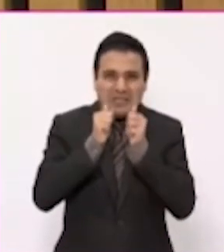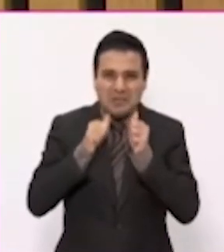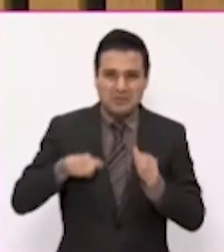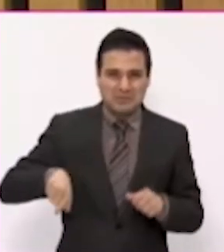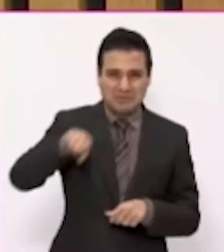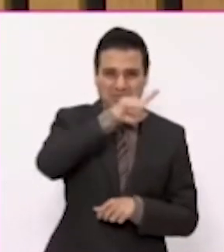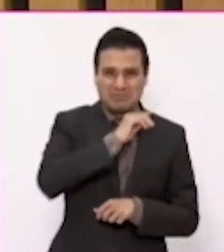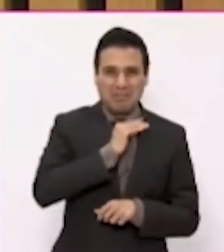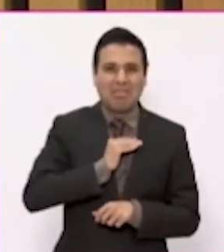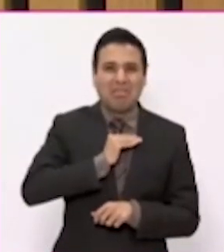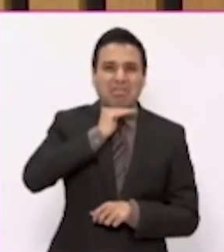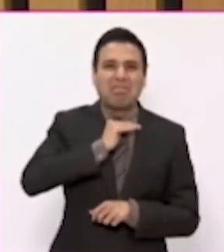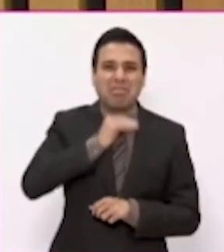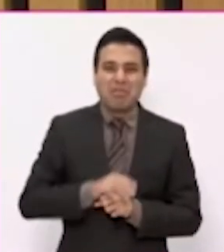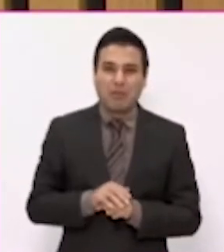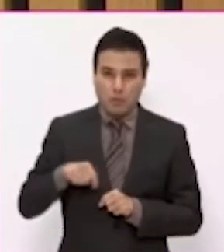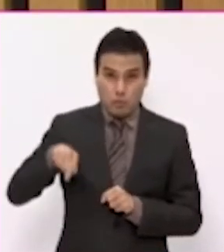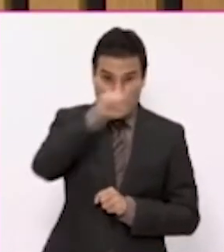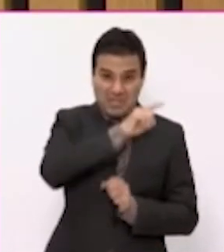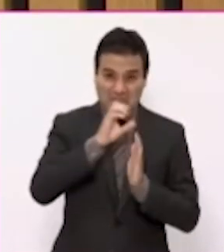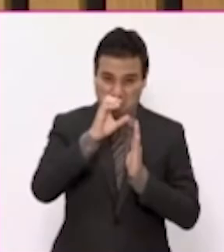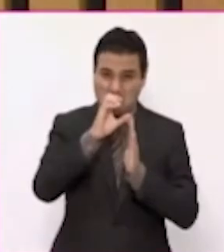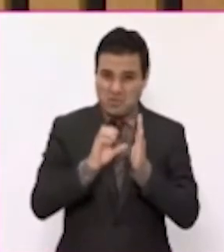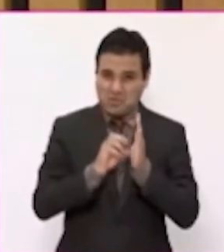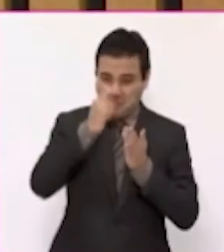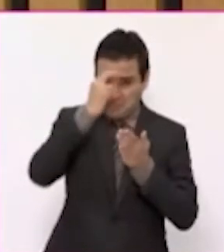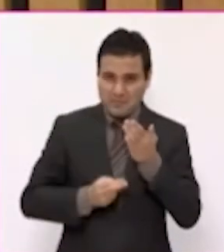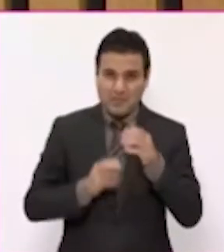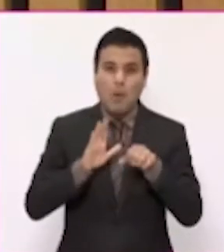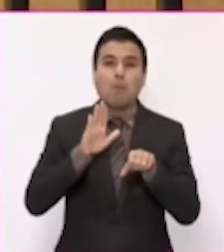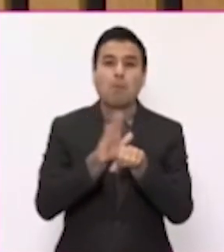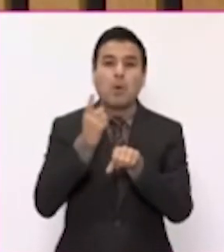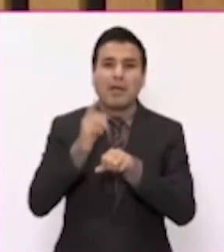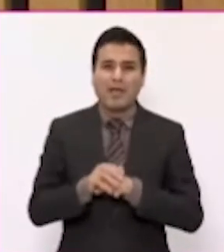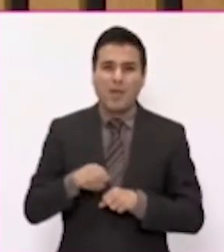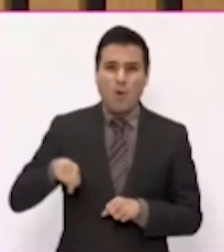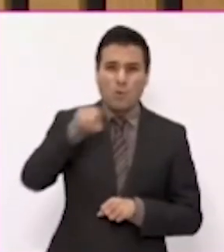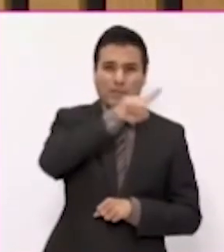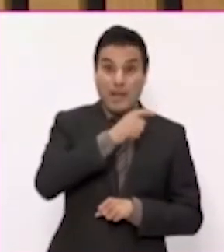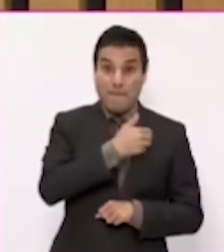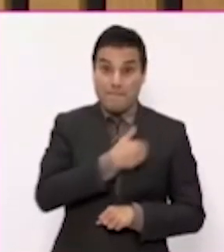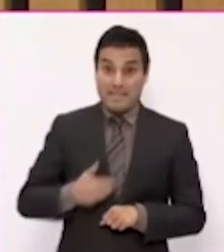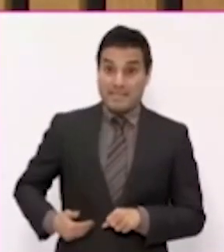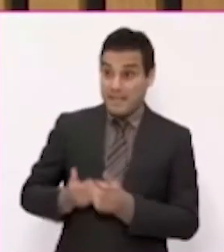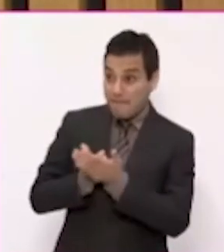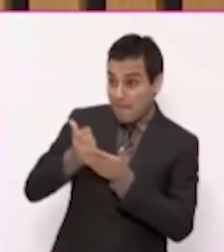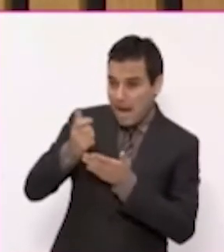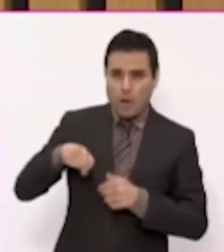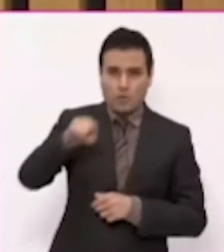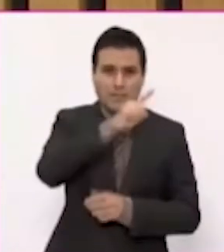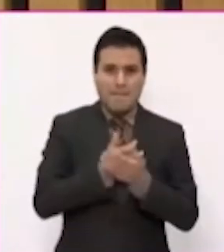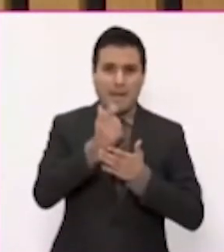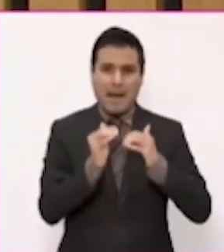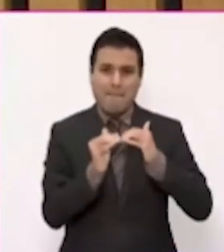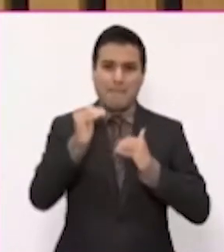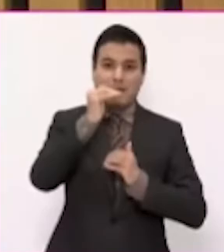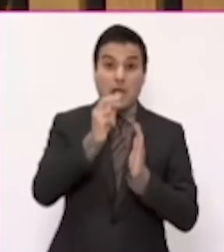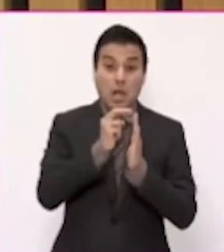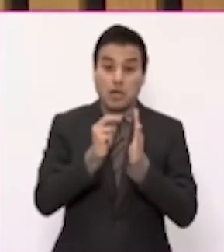Son además violadores de la Constitución porque tienen salarios por encima del presidente y su reglamento les preocupa mucho, pero